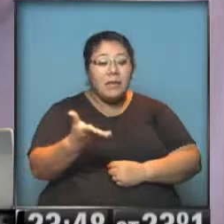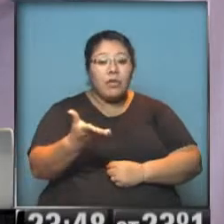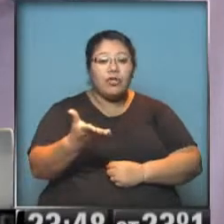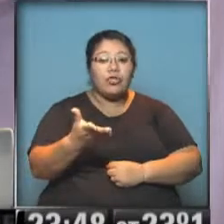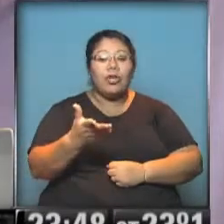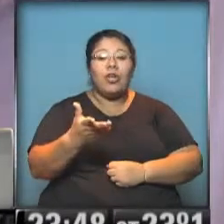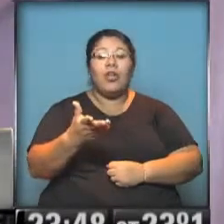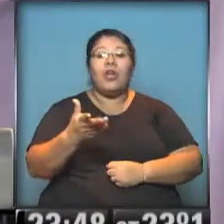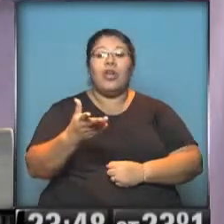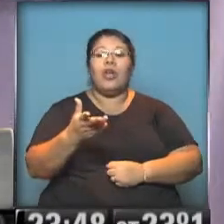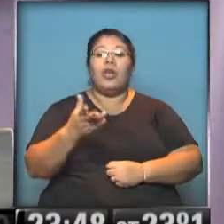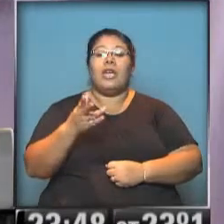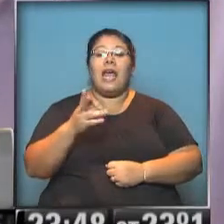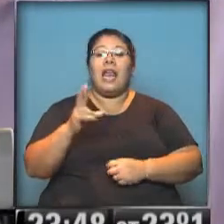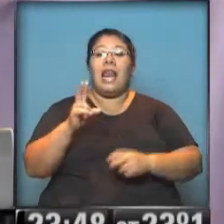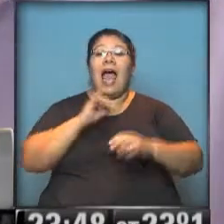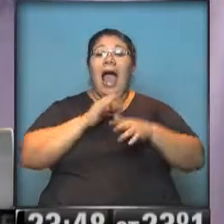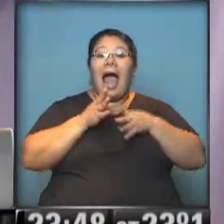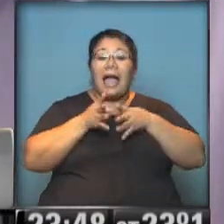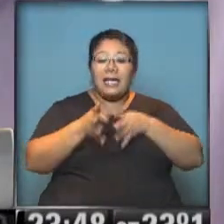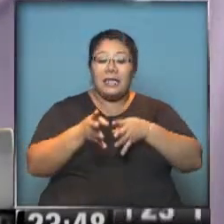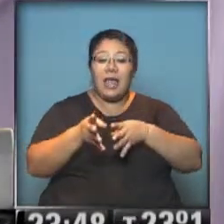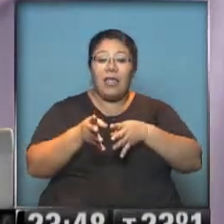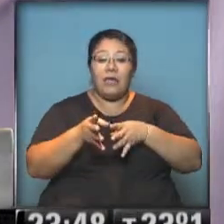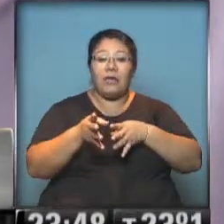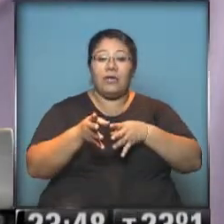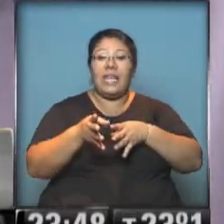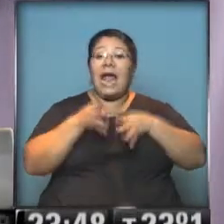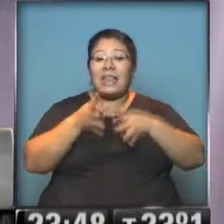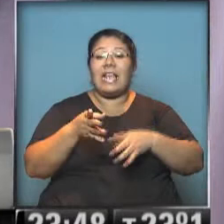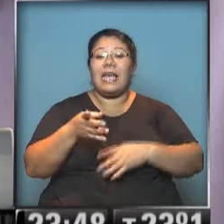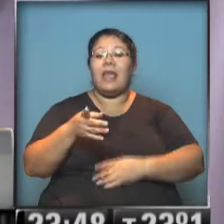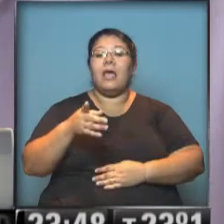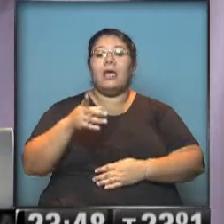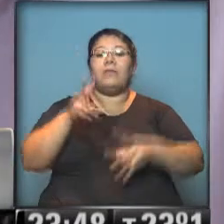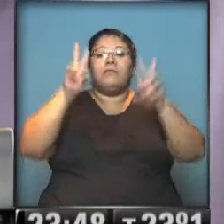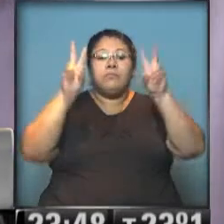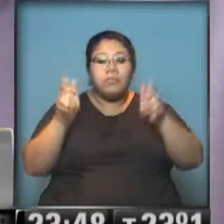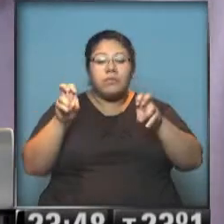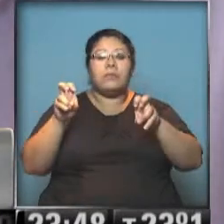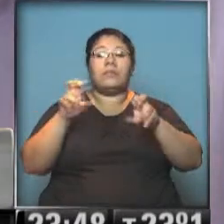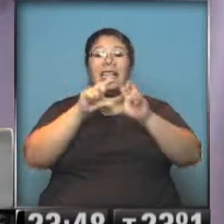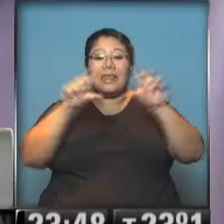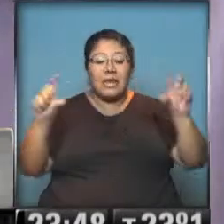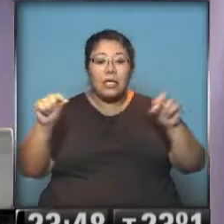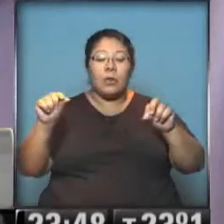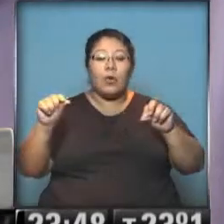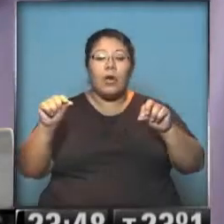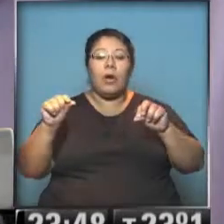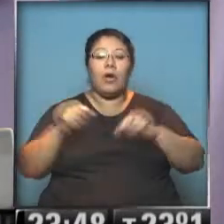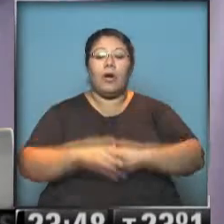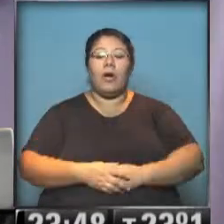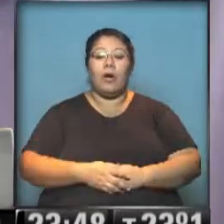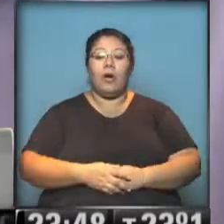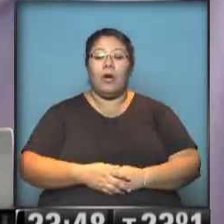humanidad, porque realmente fue un atentado de lesa humanidad, y exigimos que realmente se haga